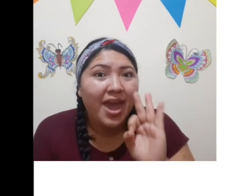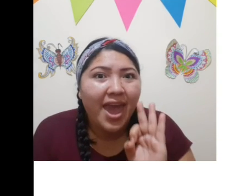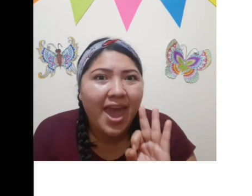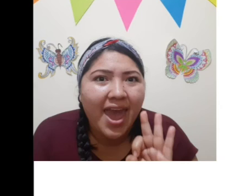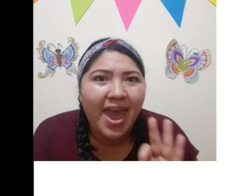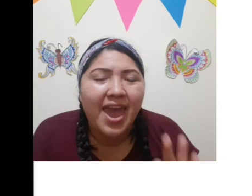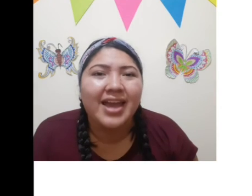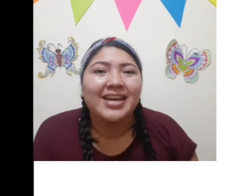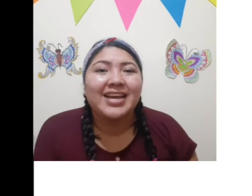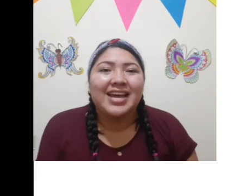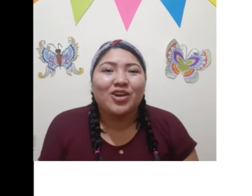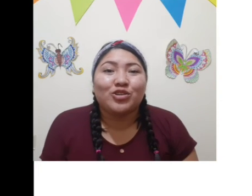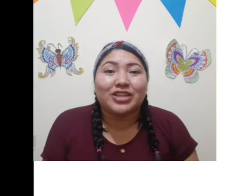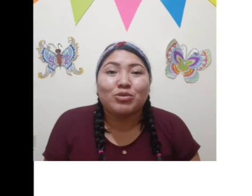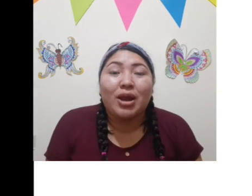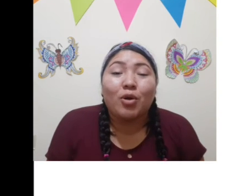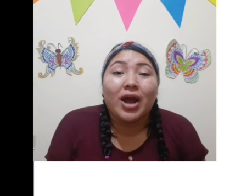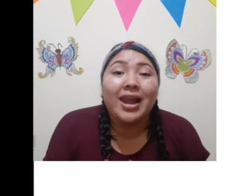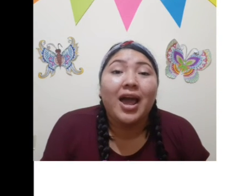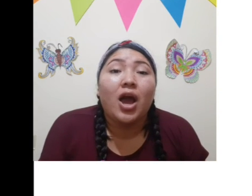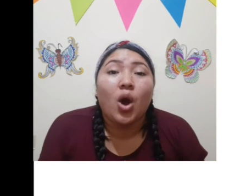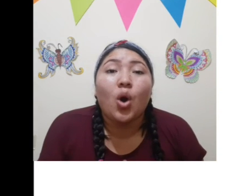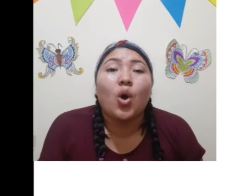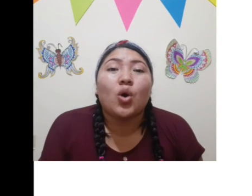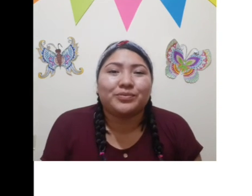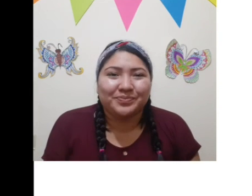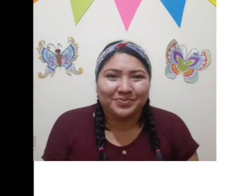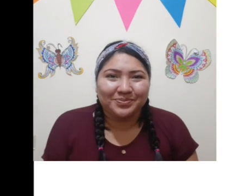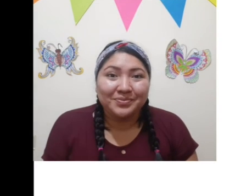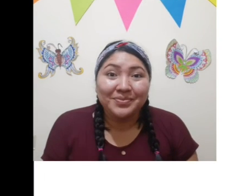y encontramos la vocal